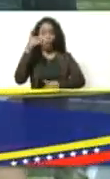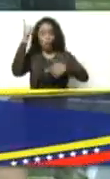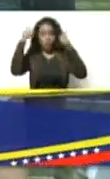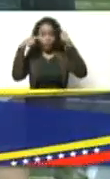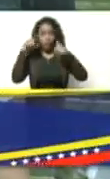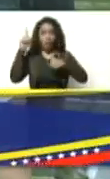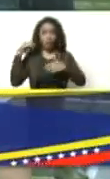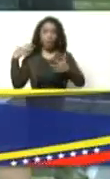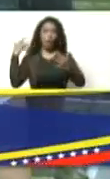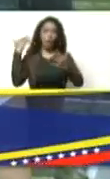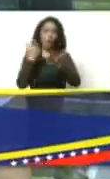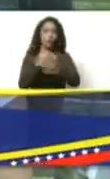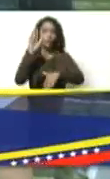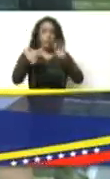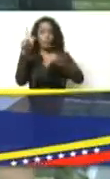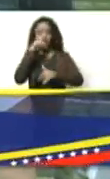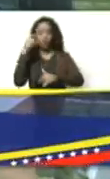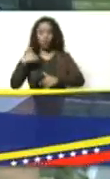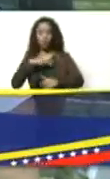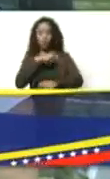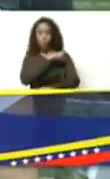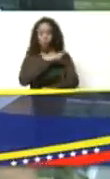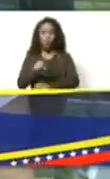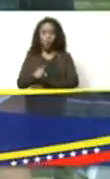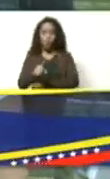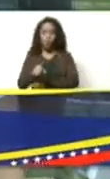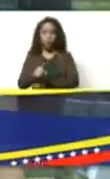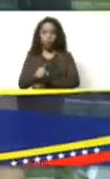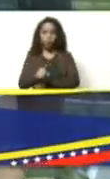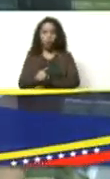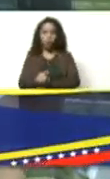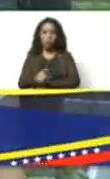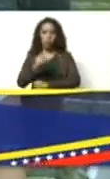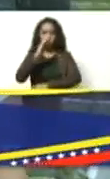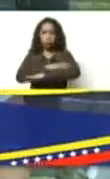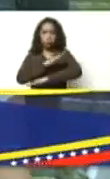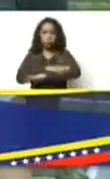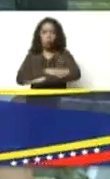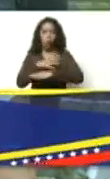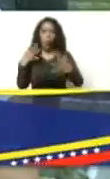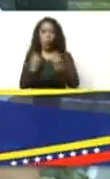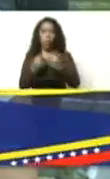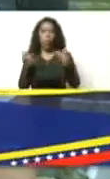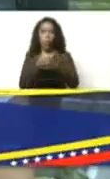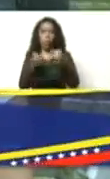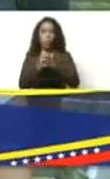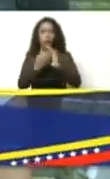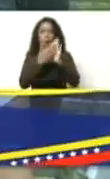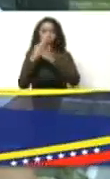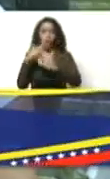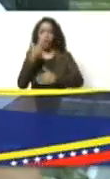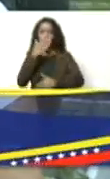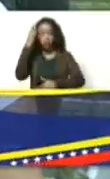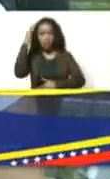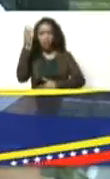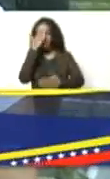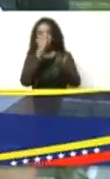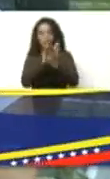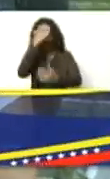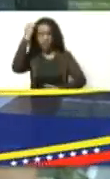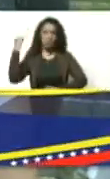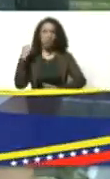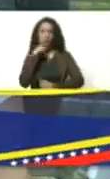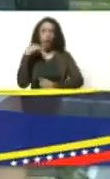Chávez desde hace 13 años, nosotros cumpliendo órdenes en conjunto con nuestra comuna Indio Rangel y el Frente Francisco de Miranda, que